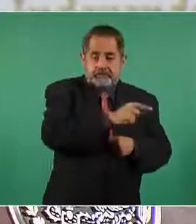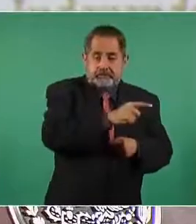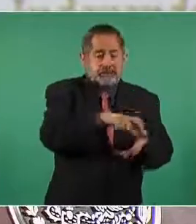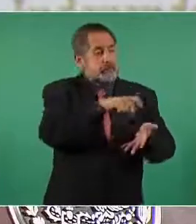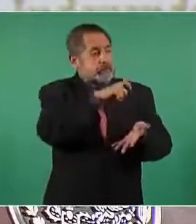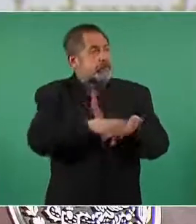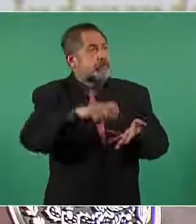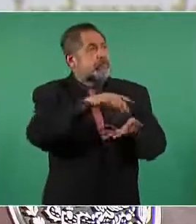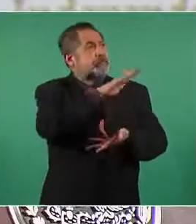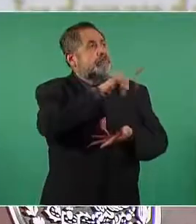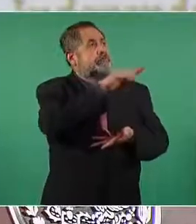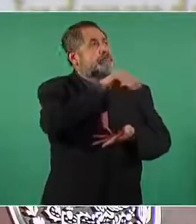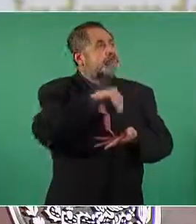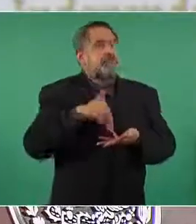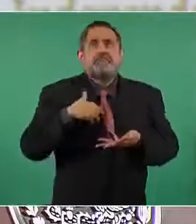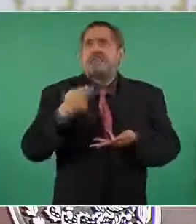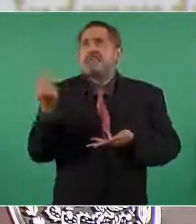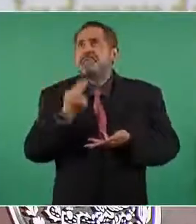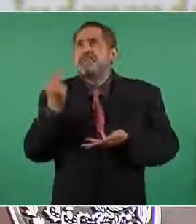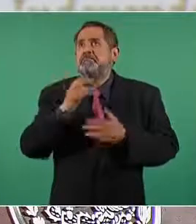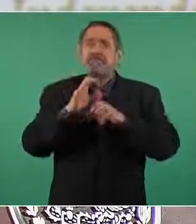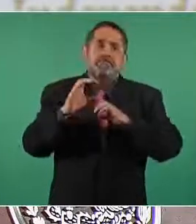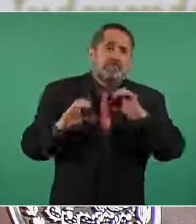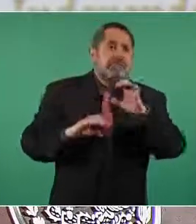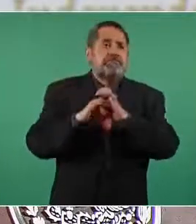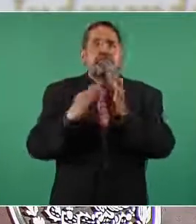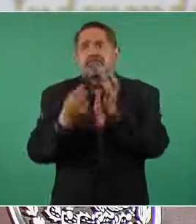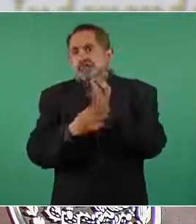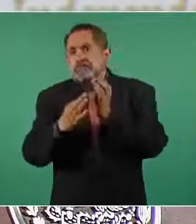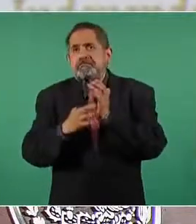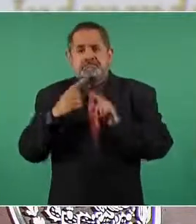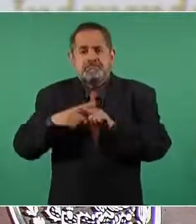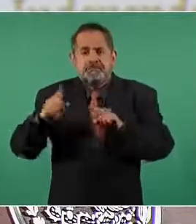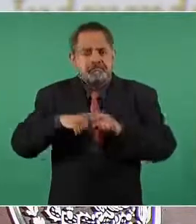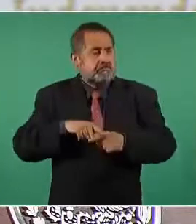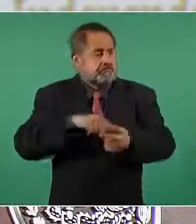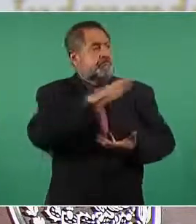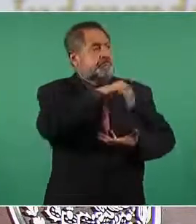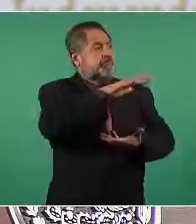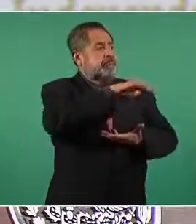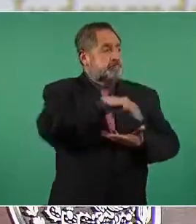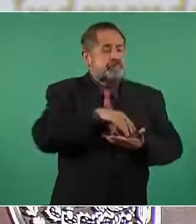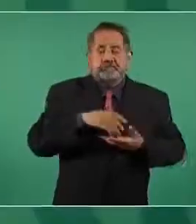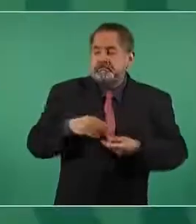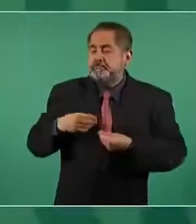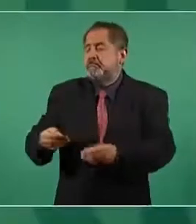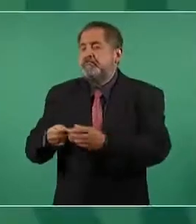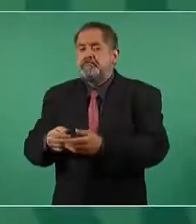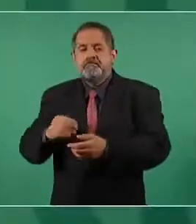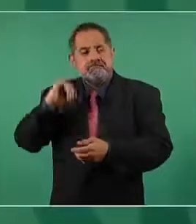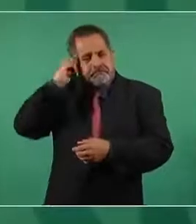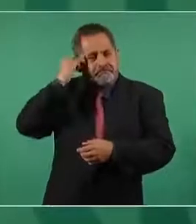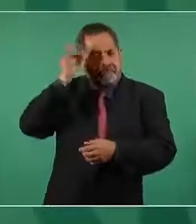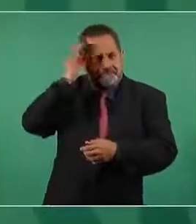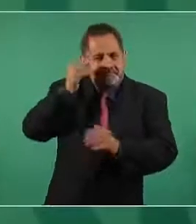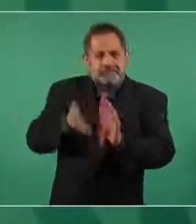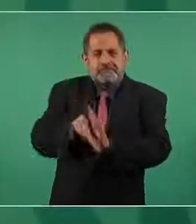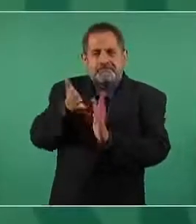requieren. Y ellos contratan a maestros albañiles, a